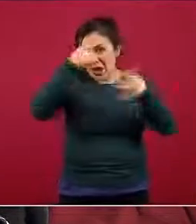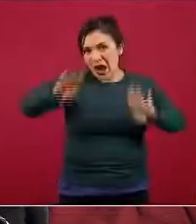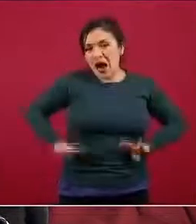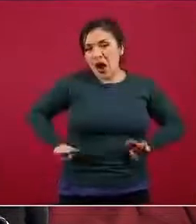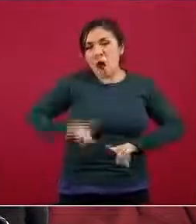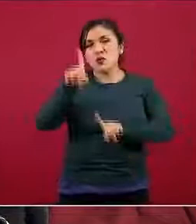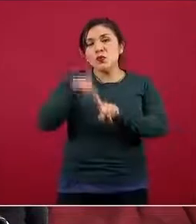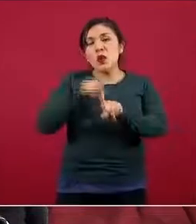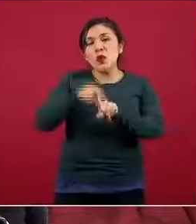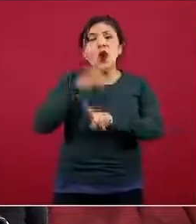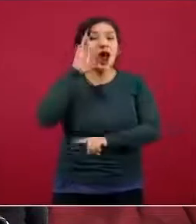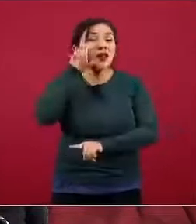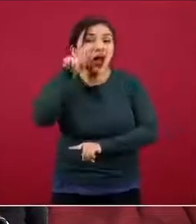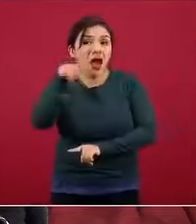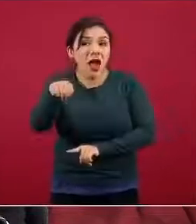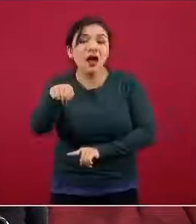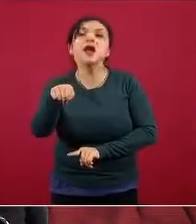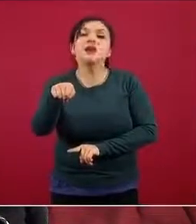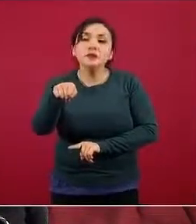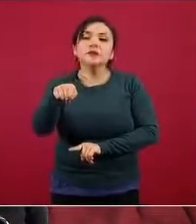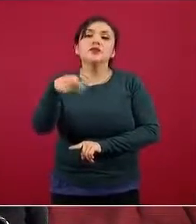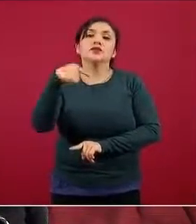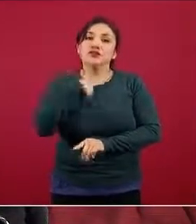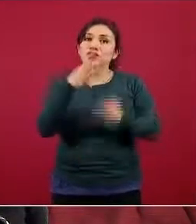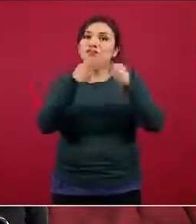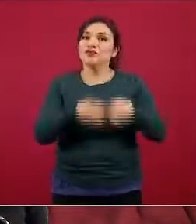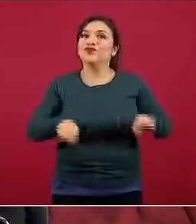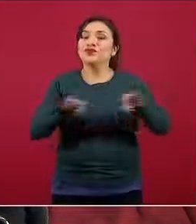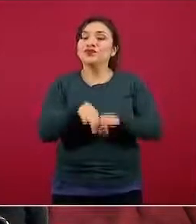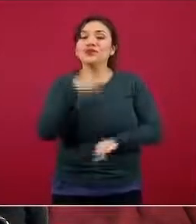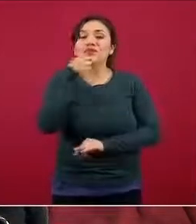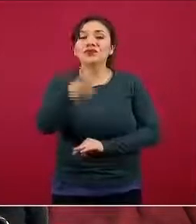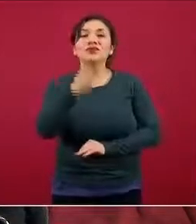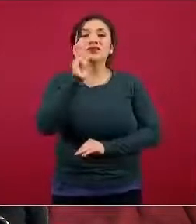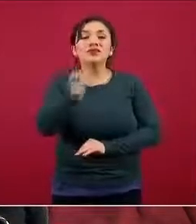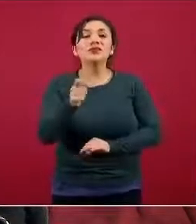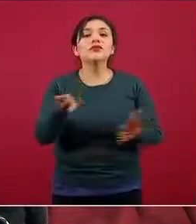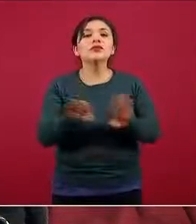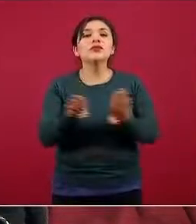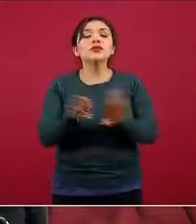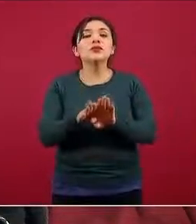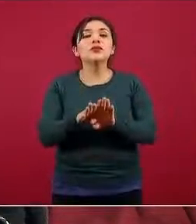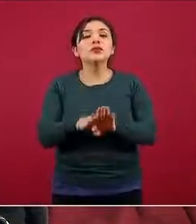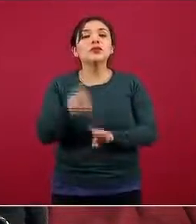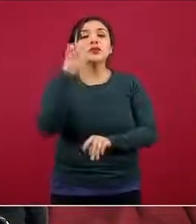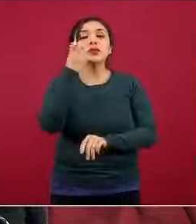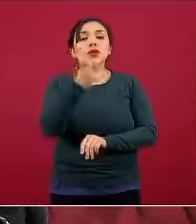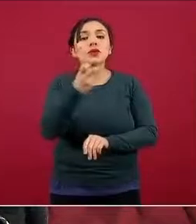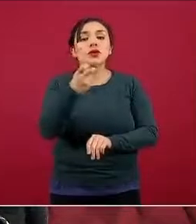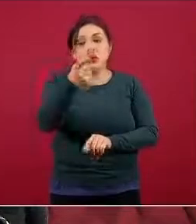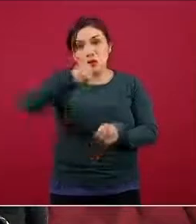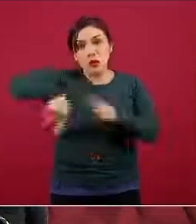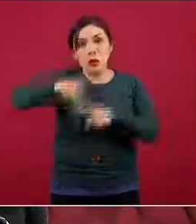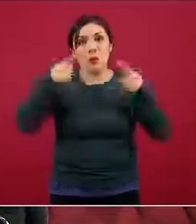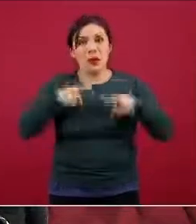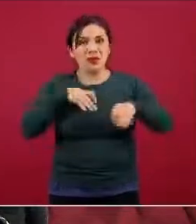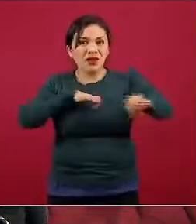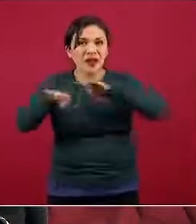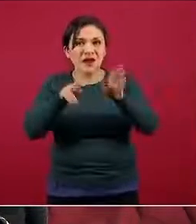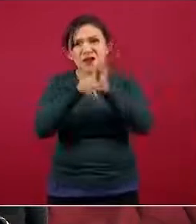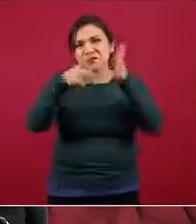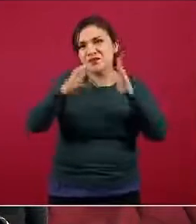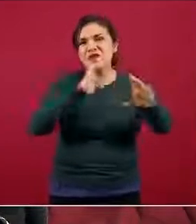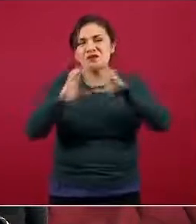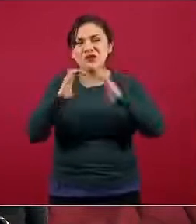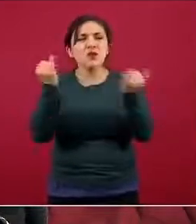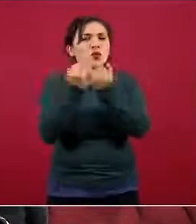categoría de riesgo alto, se nos hace importante principalmente para tanto los medios de comunicación como para la